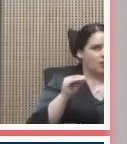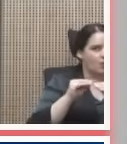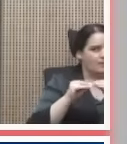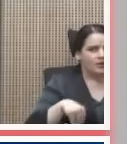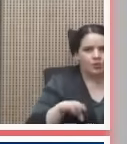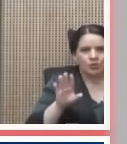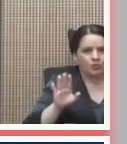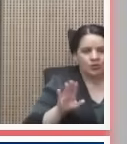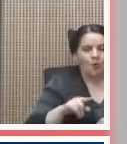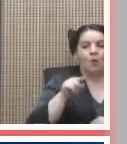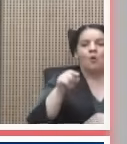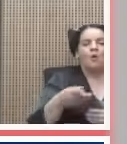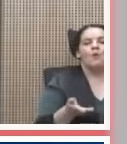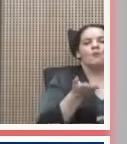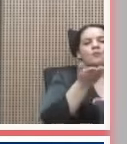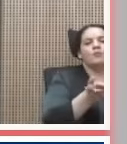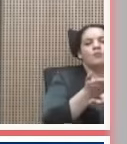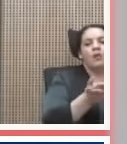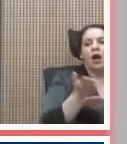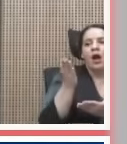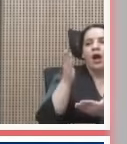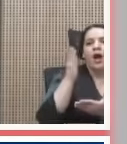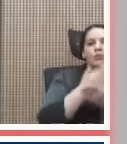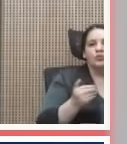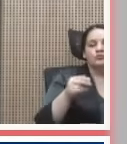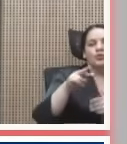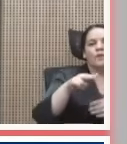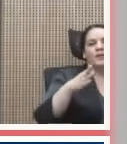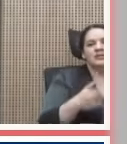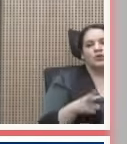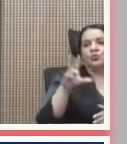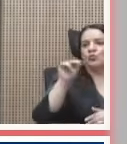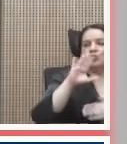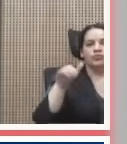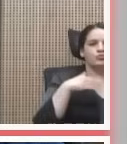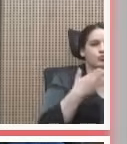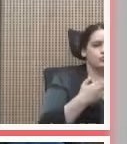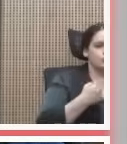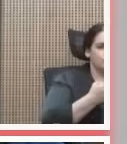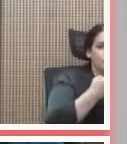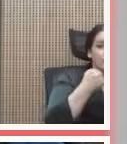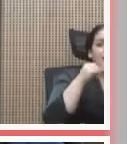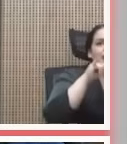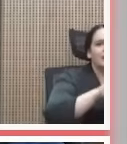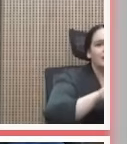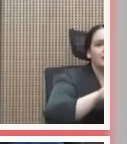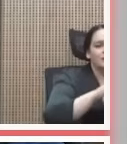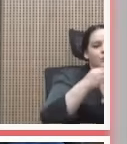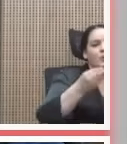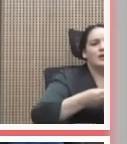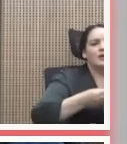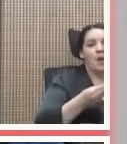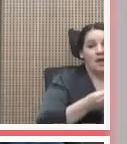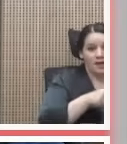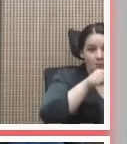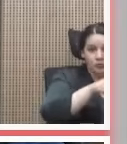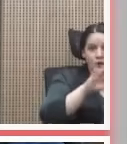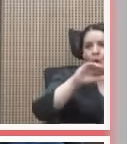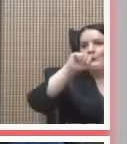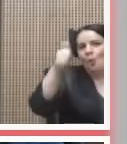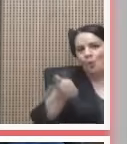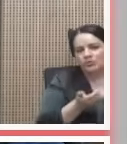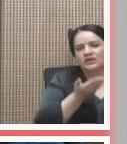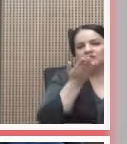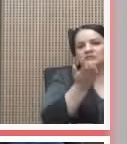algunos compañeros, no todos apoyaron, y eso lo que hacemos, sumando a otras mociones adicionales que les pediría a los compañeros de